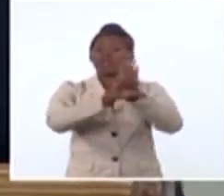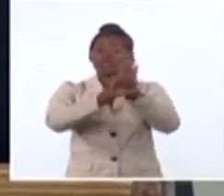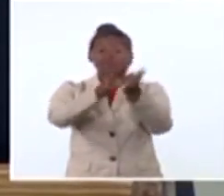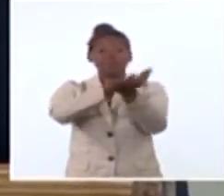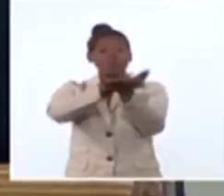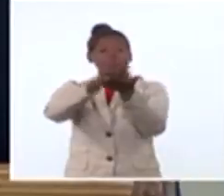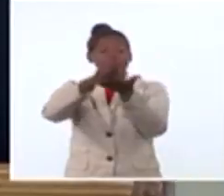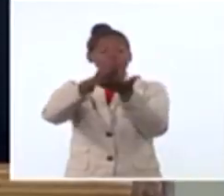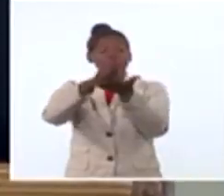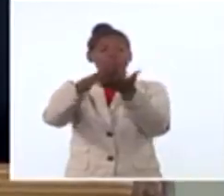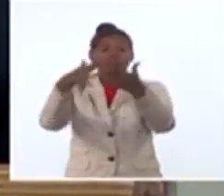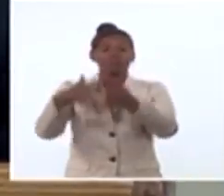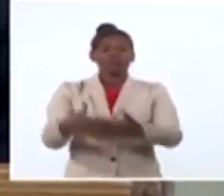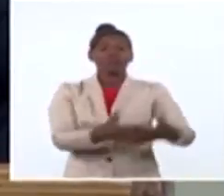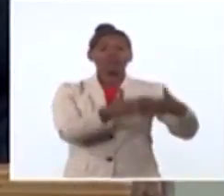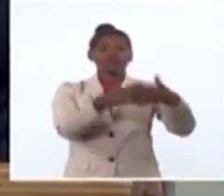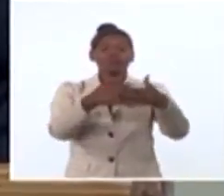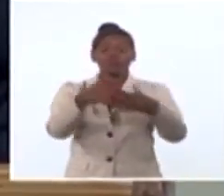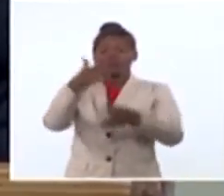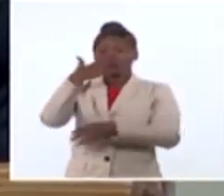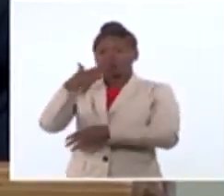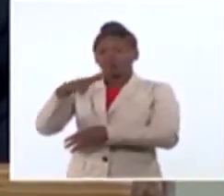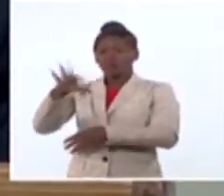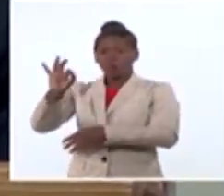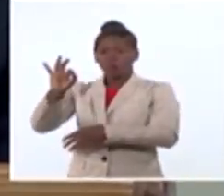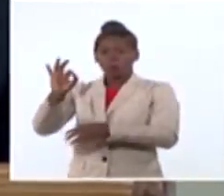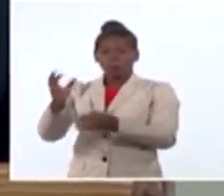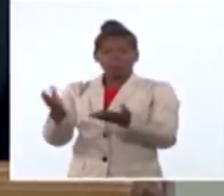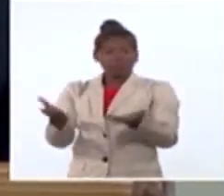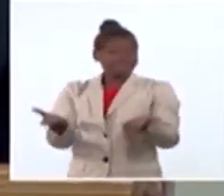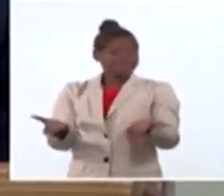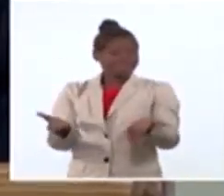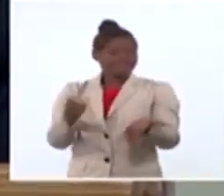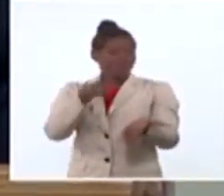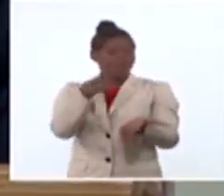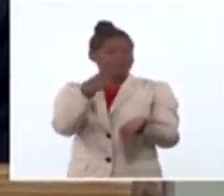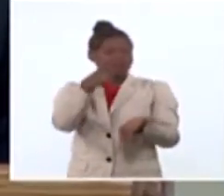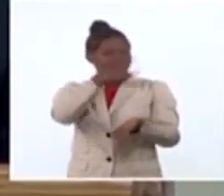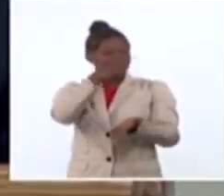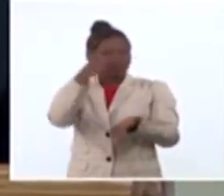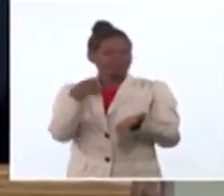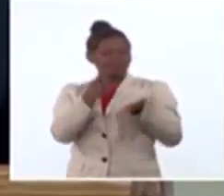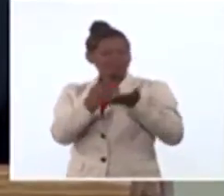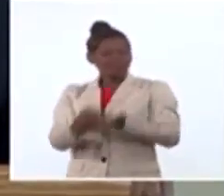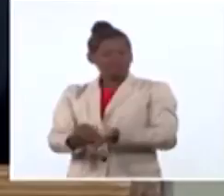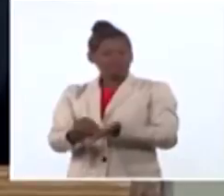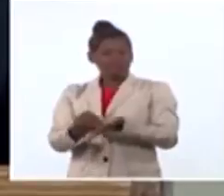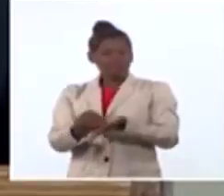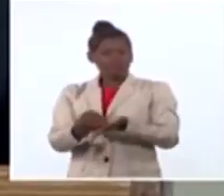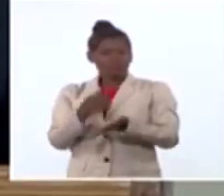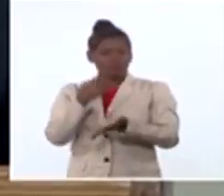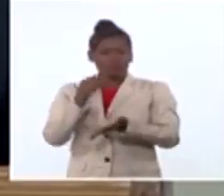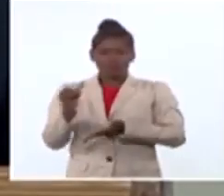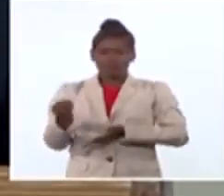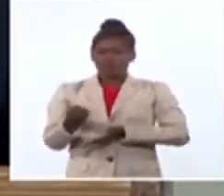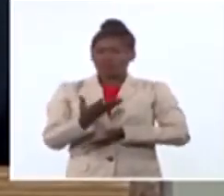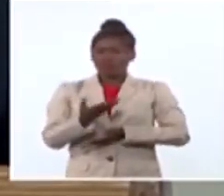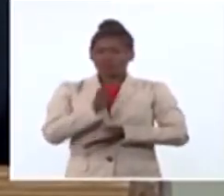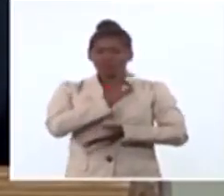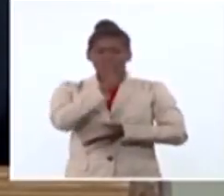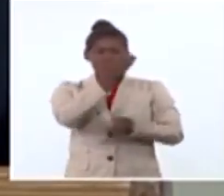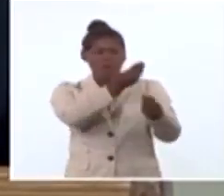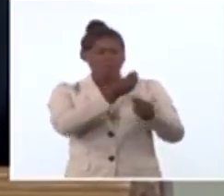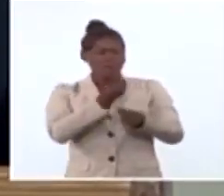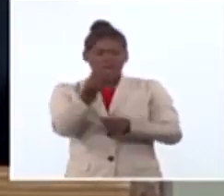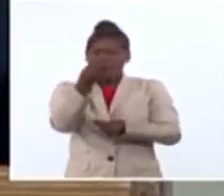gobierno de los Estados Unidos. No se ha enviado una sola tonelada ni de